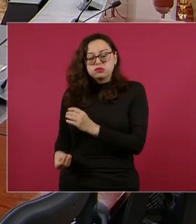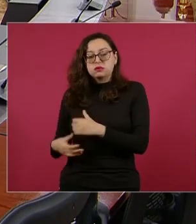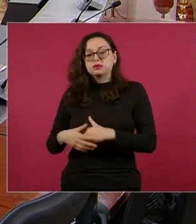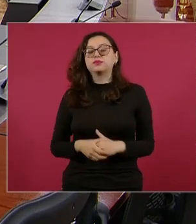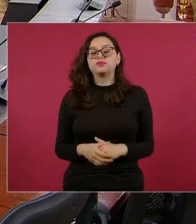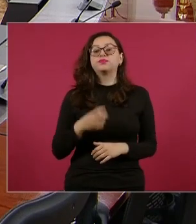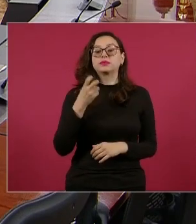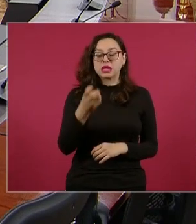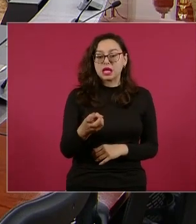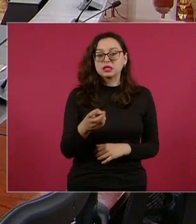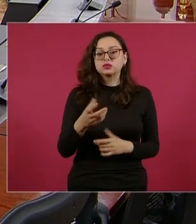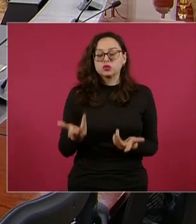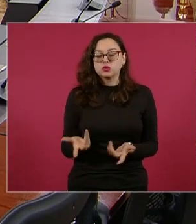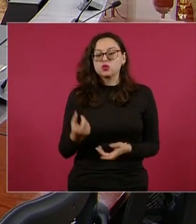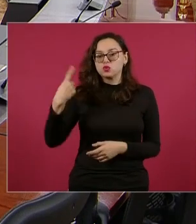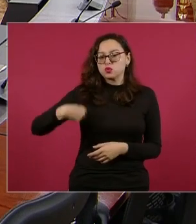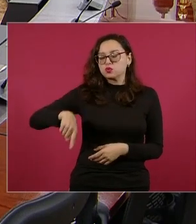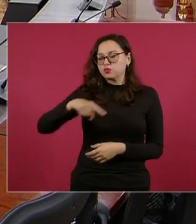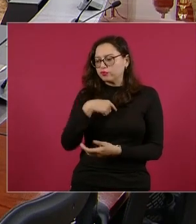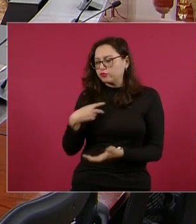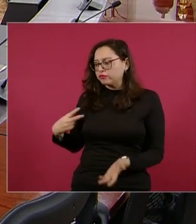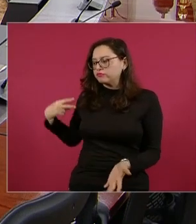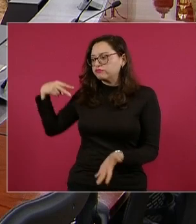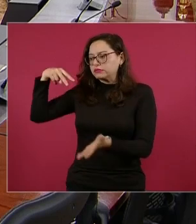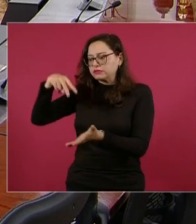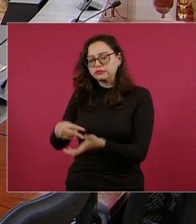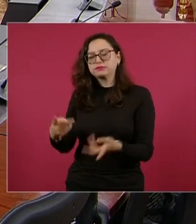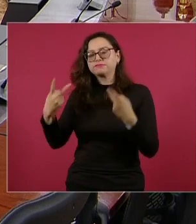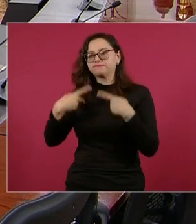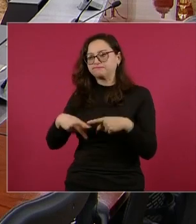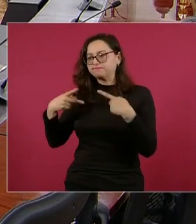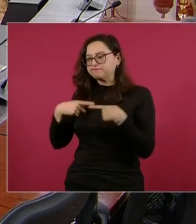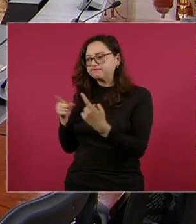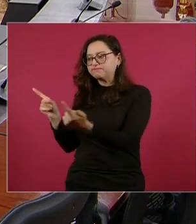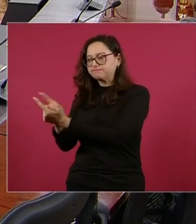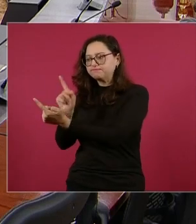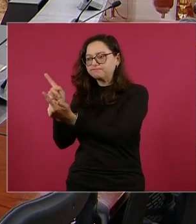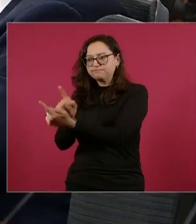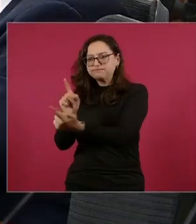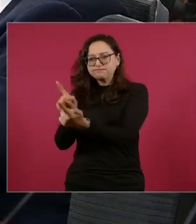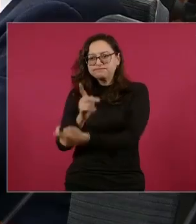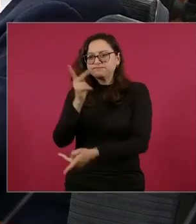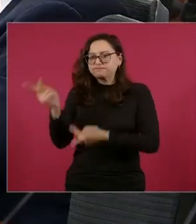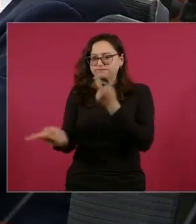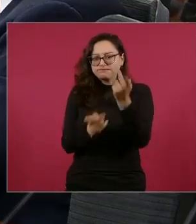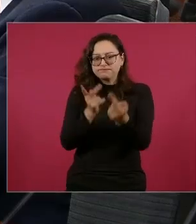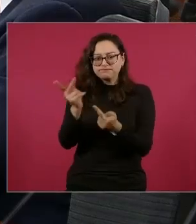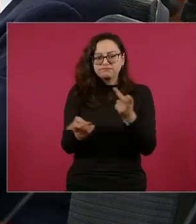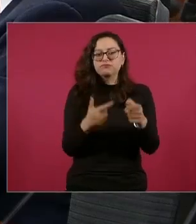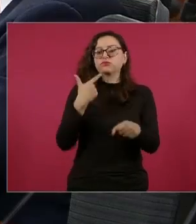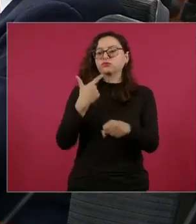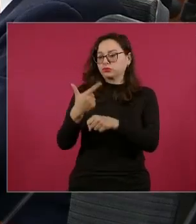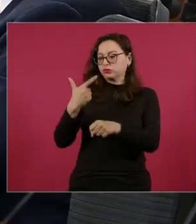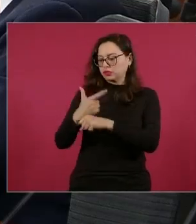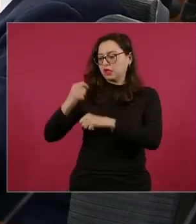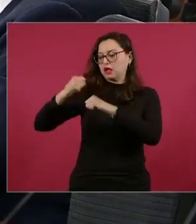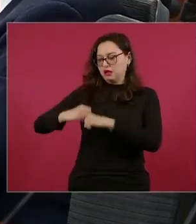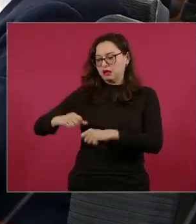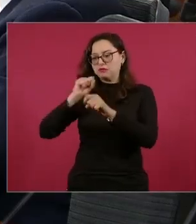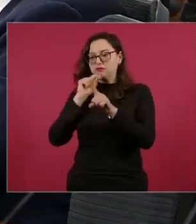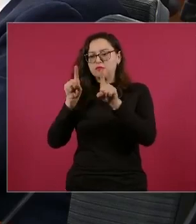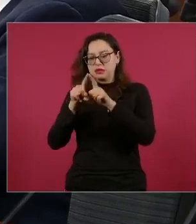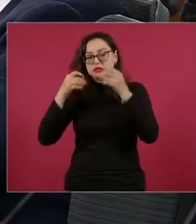se trasladaron a Cuilco, entrevistaron a las comunidades y con las autoridades de Guatemala, por supuesto,